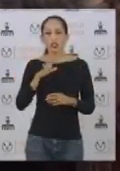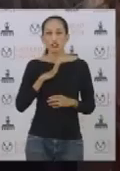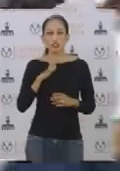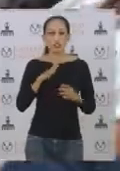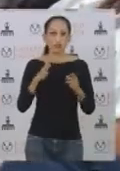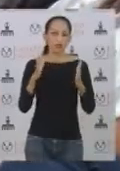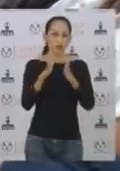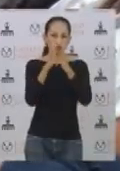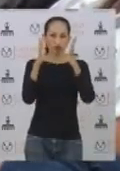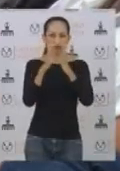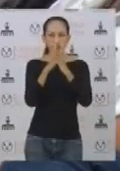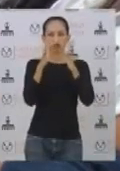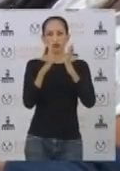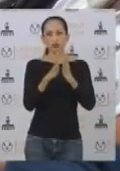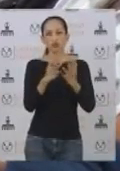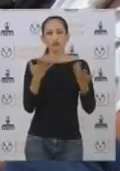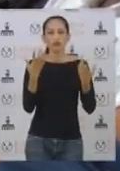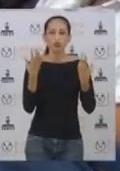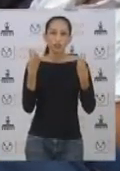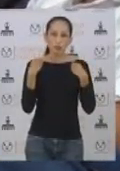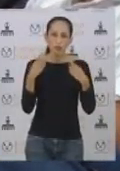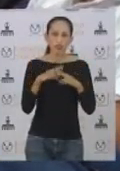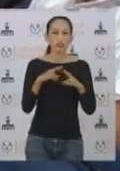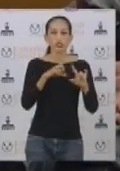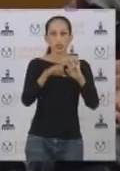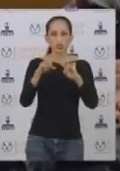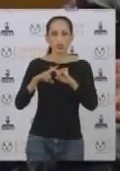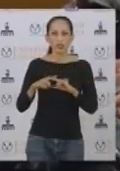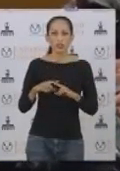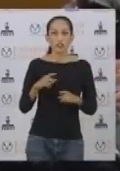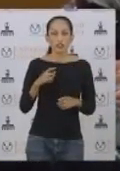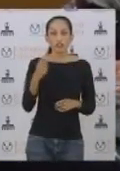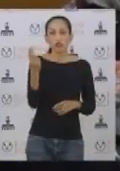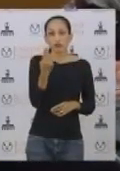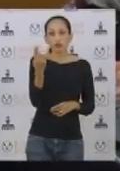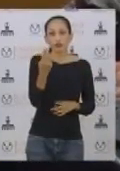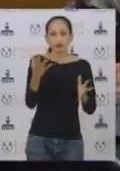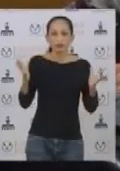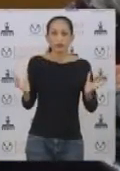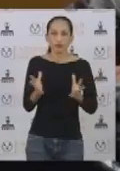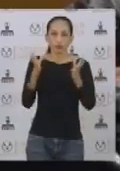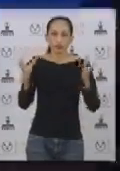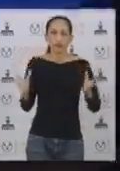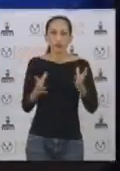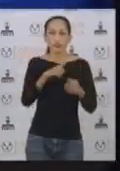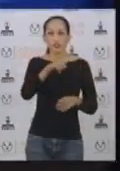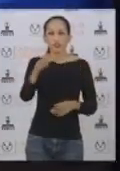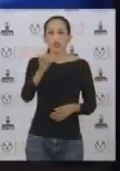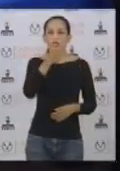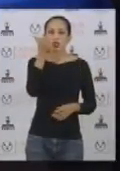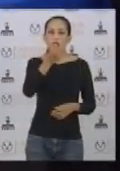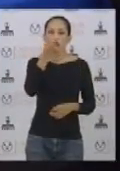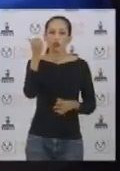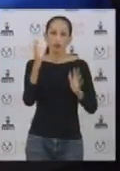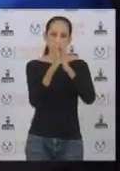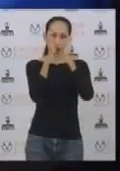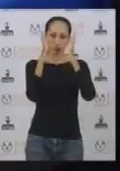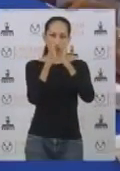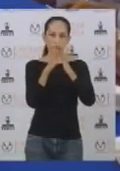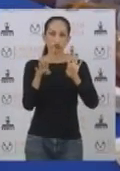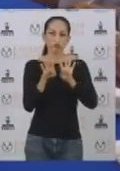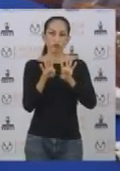Dirección de Participación y Liderazgo mencionó sobre la importancia de fomentar la participación y competencia entre los estudiantes,